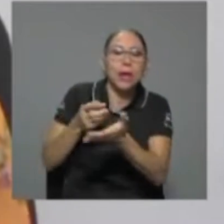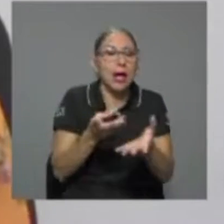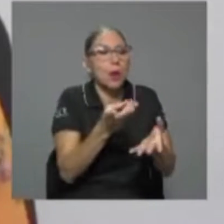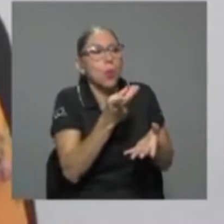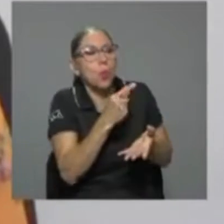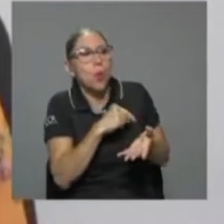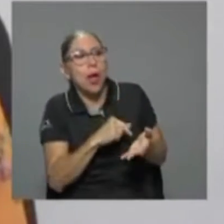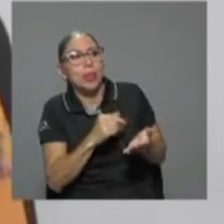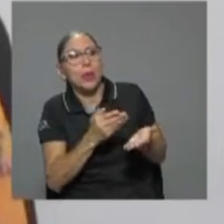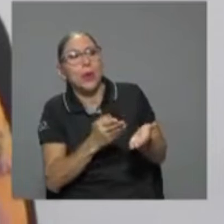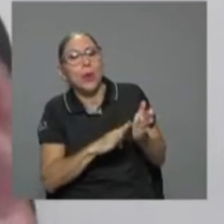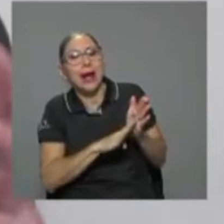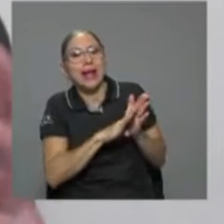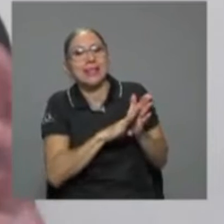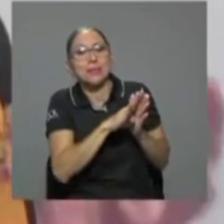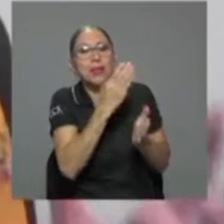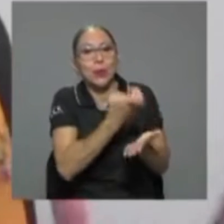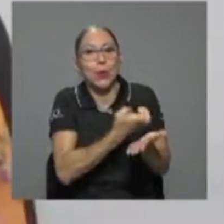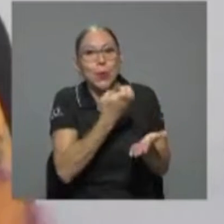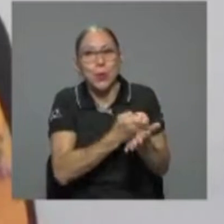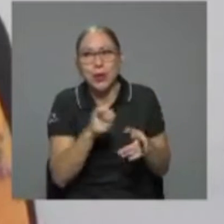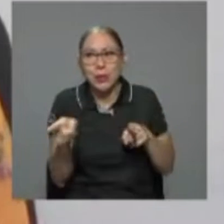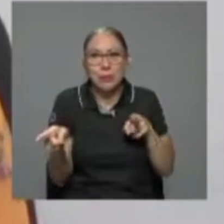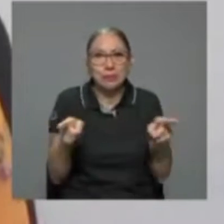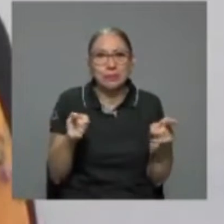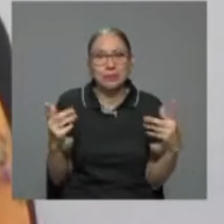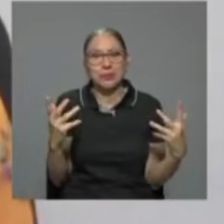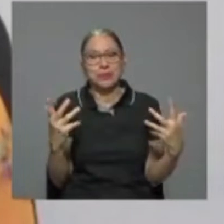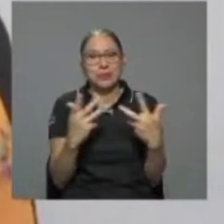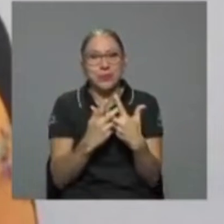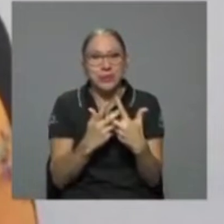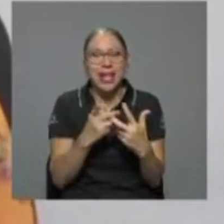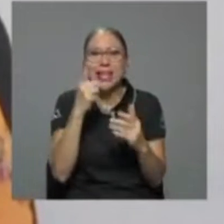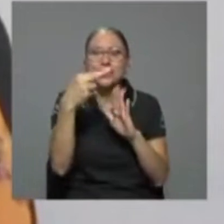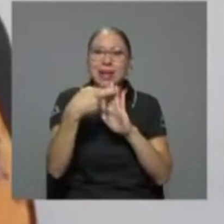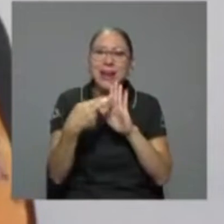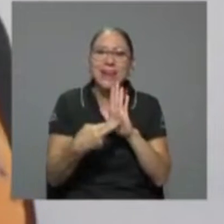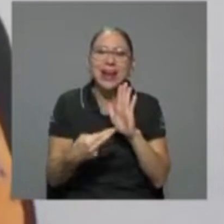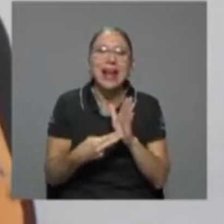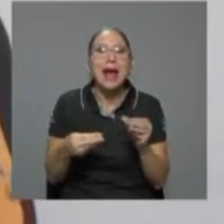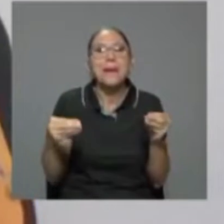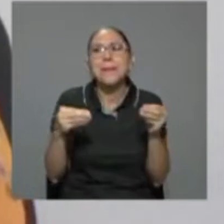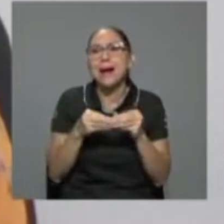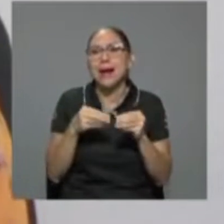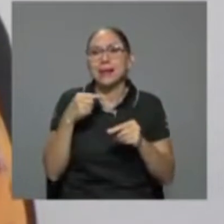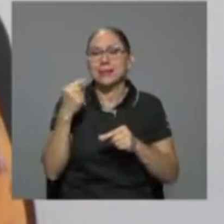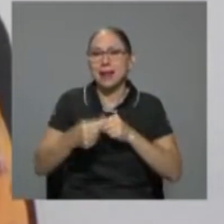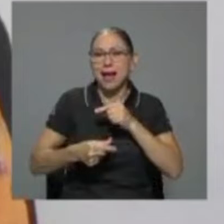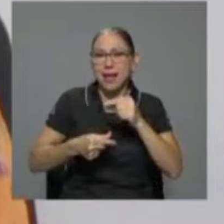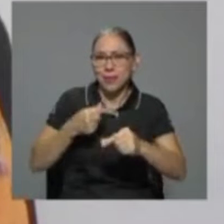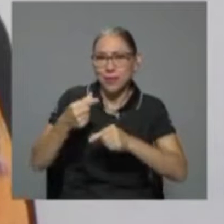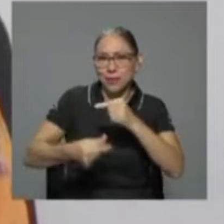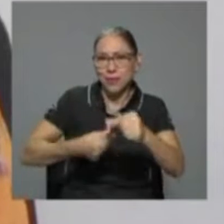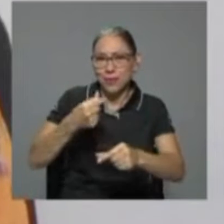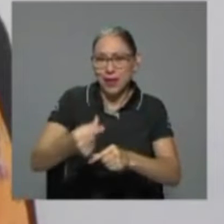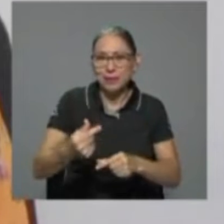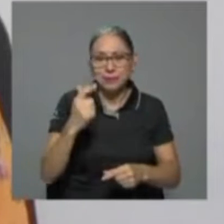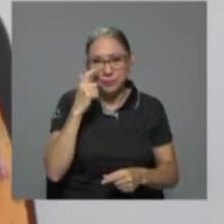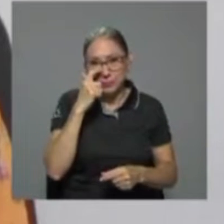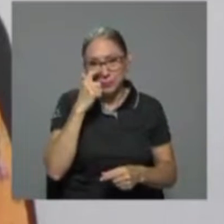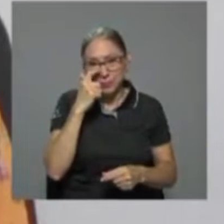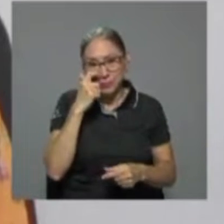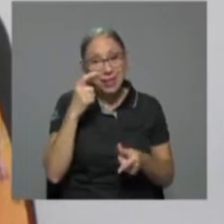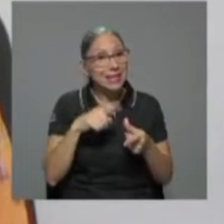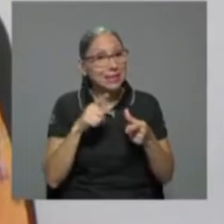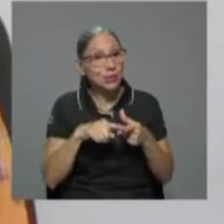económico. Entonces, es una regla, digamos, como más gradual. Entonces, estas reformas